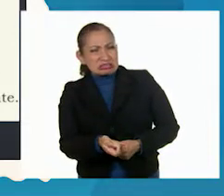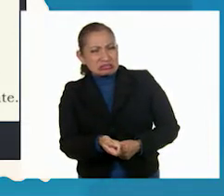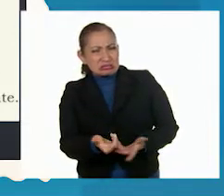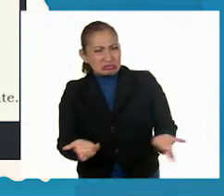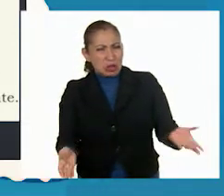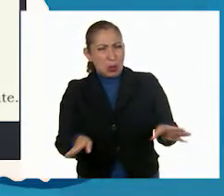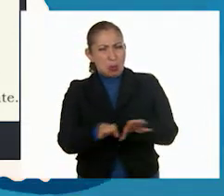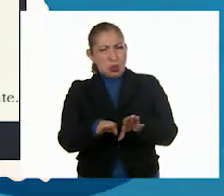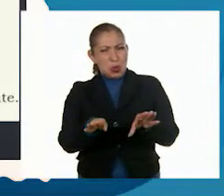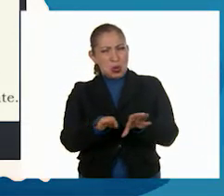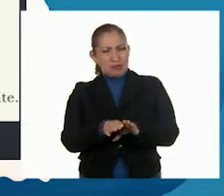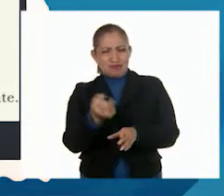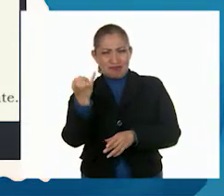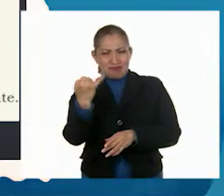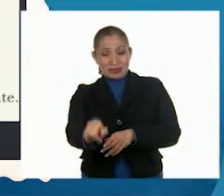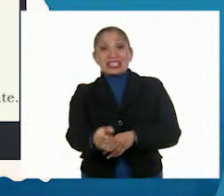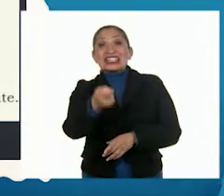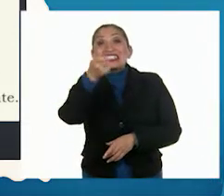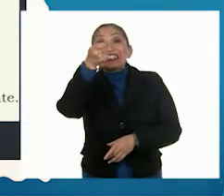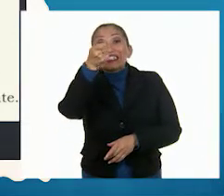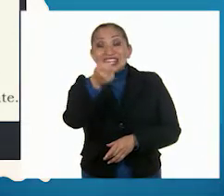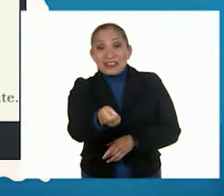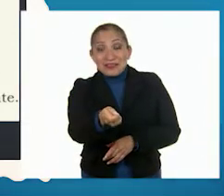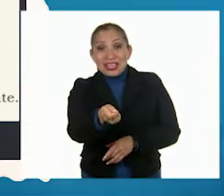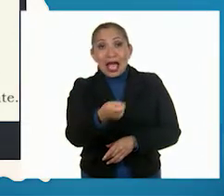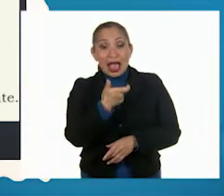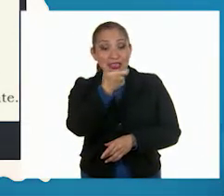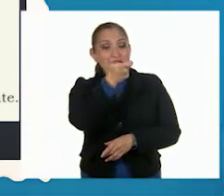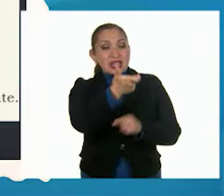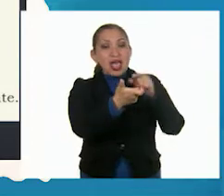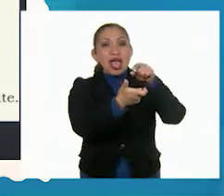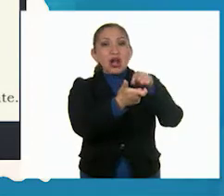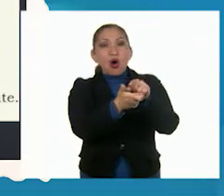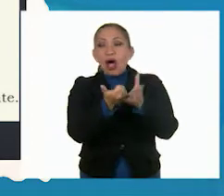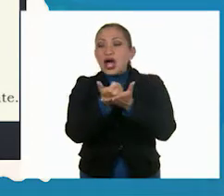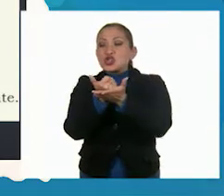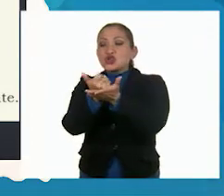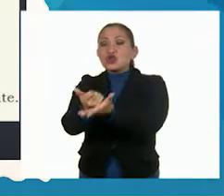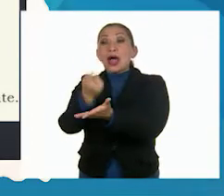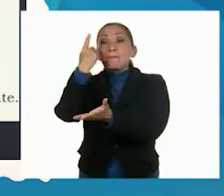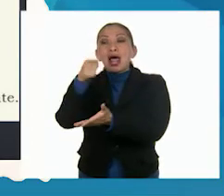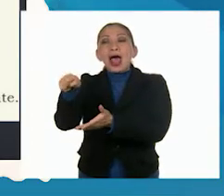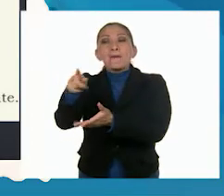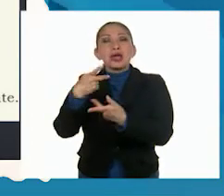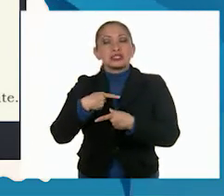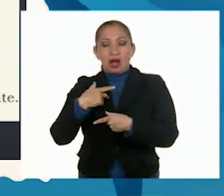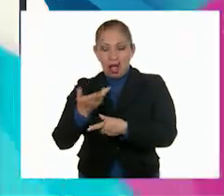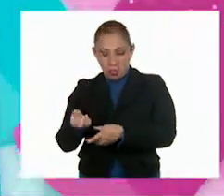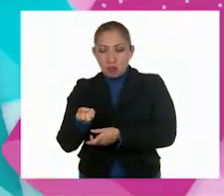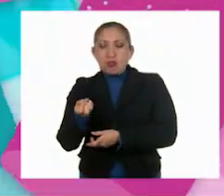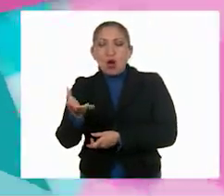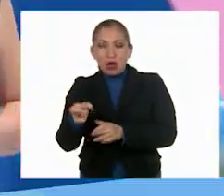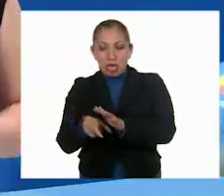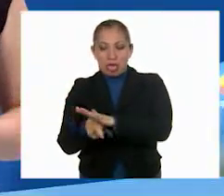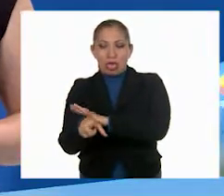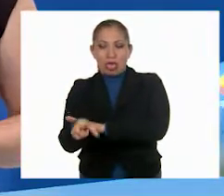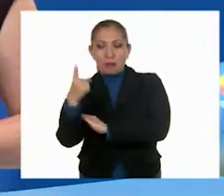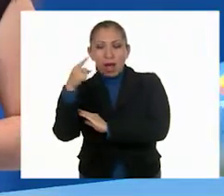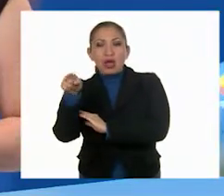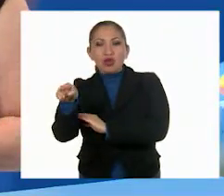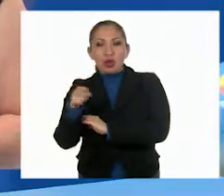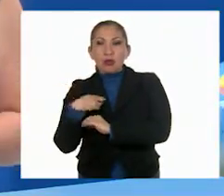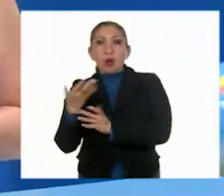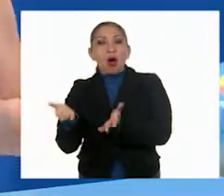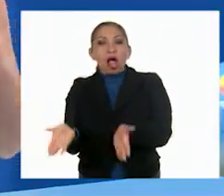¿Ah? Nos hacía referencia de que a veces el dinero motiva a las personas a hacer ciertas cosas, ¿verdad? Exactamente. Sí.